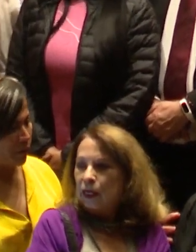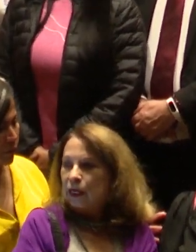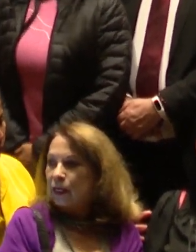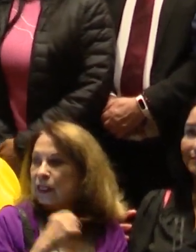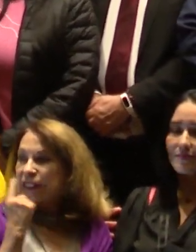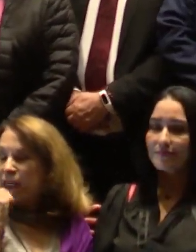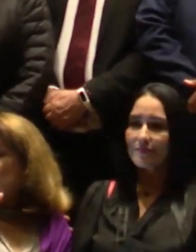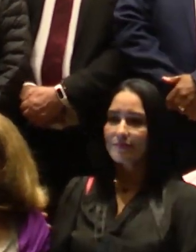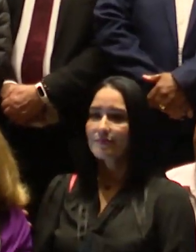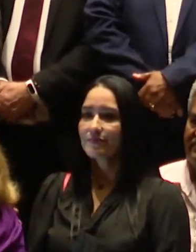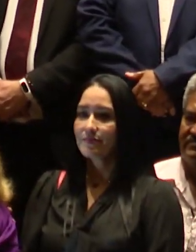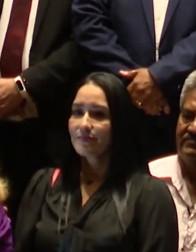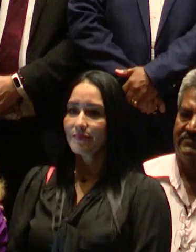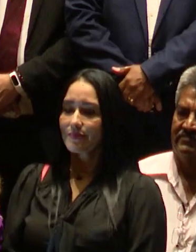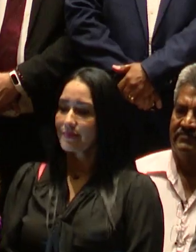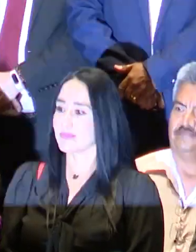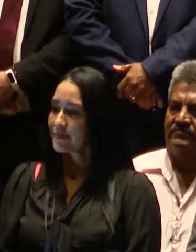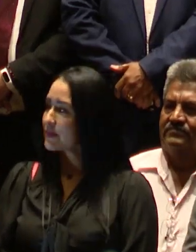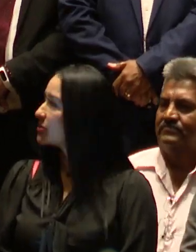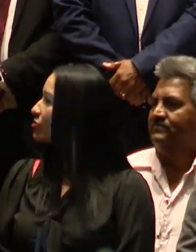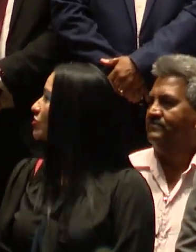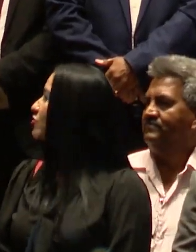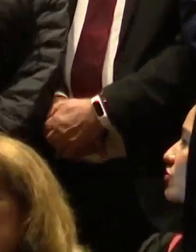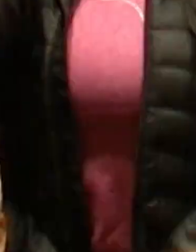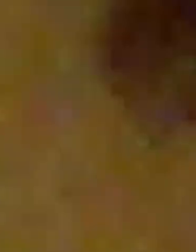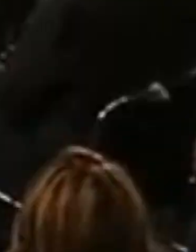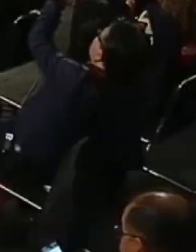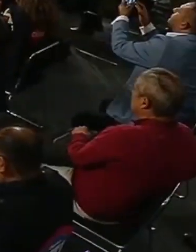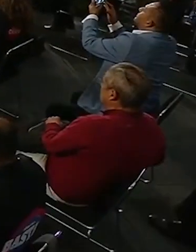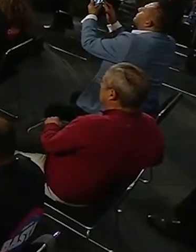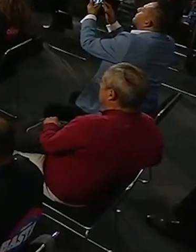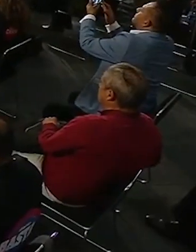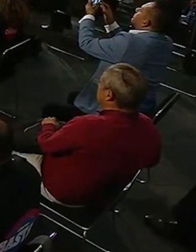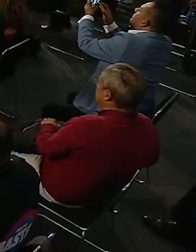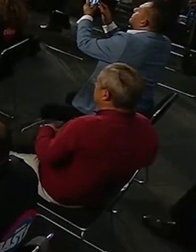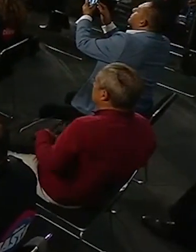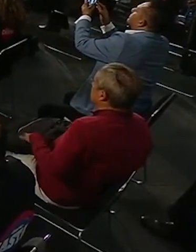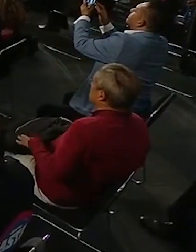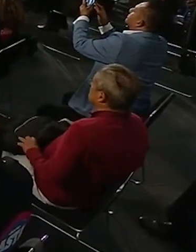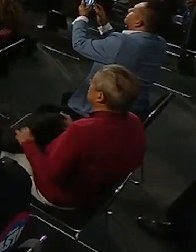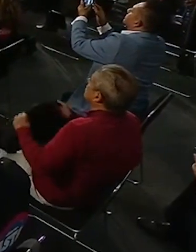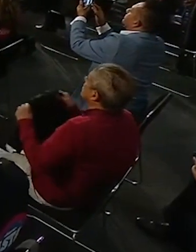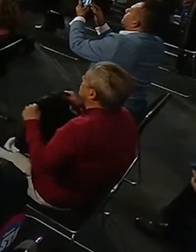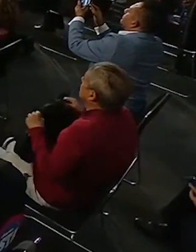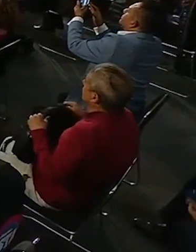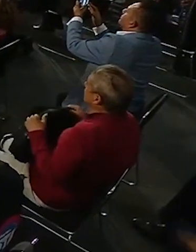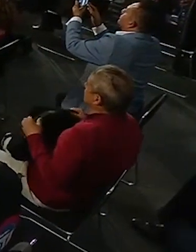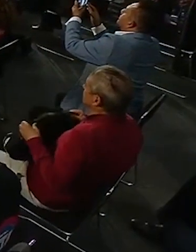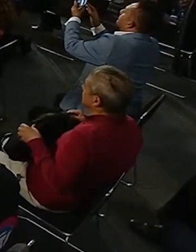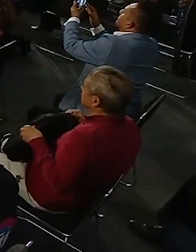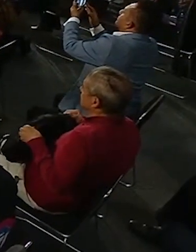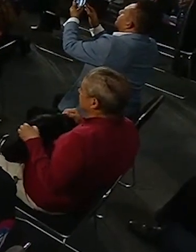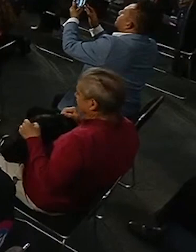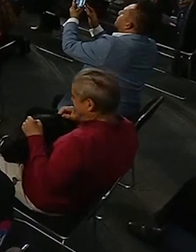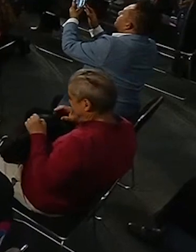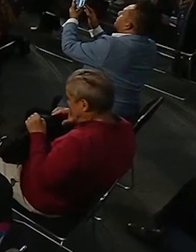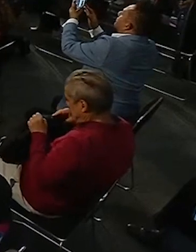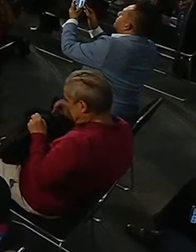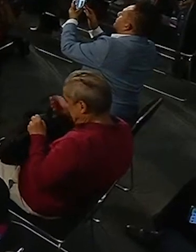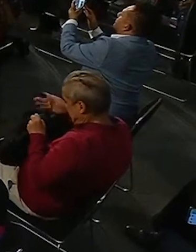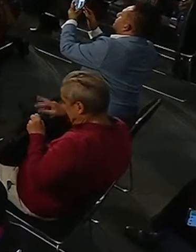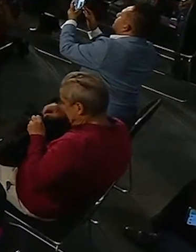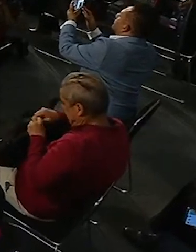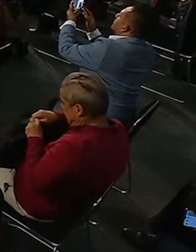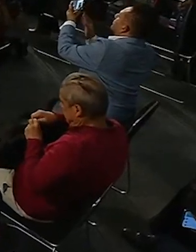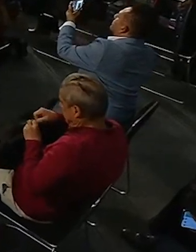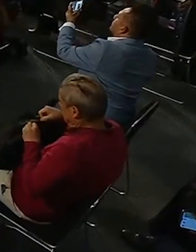tiempo completo a su aspiración presidencial, el presidente Andrés Manuel López Obrador no descartó que en los próximos días los demás aspirantes